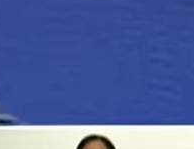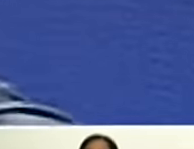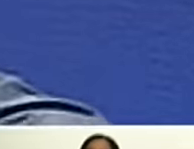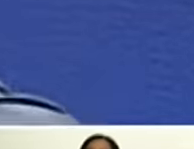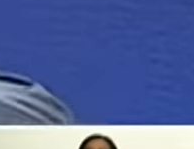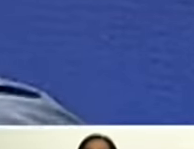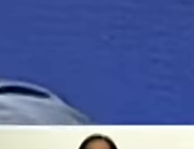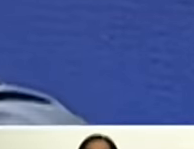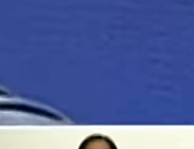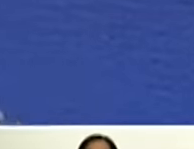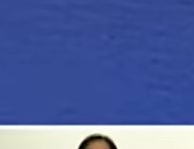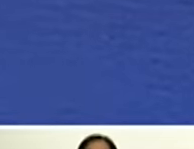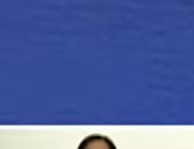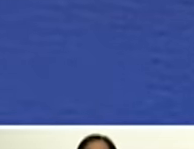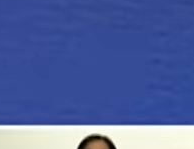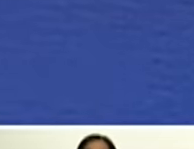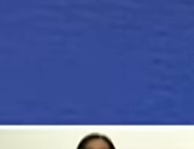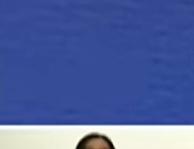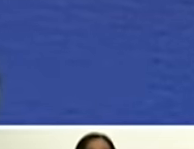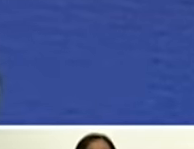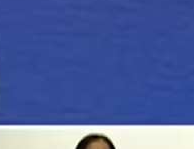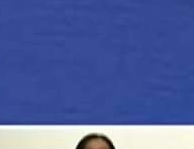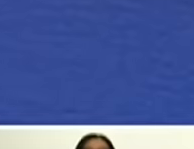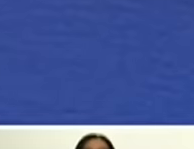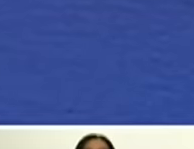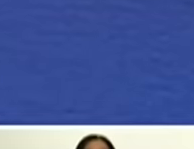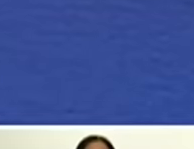Traicionado Bolívar, al final de su vida,